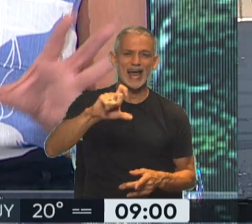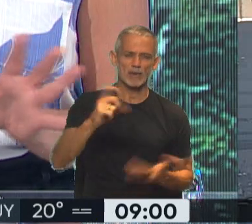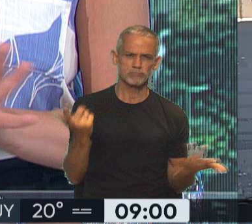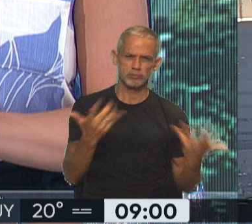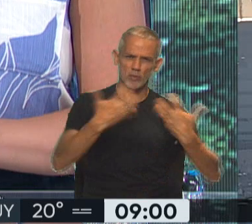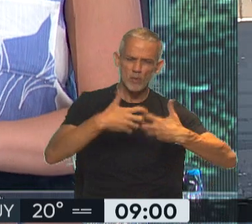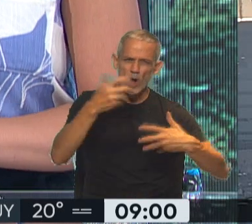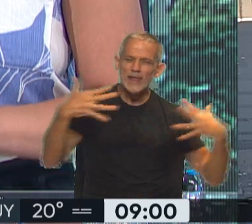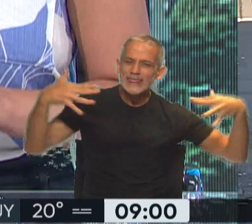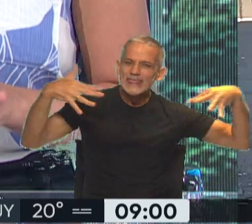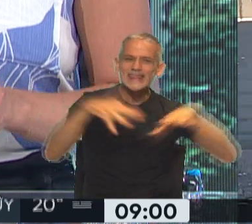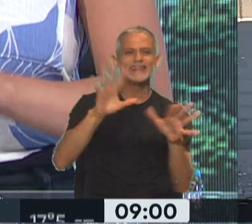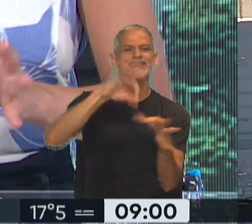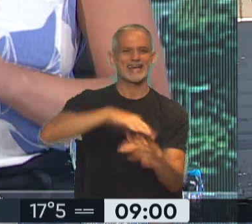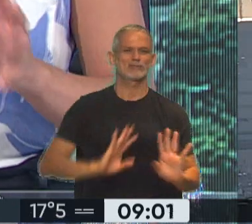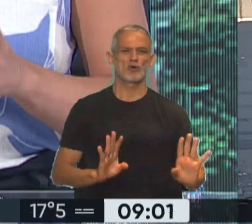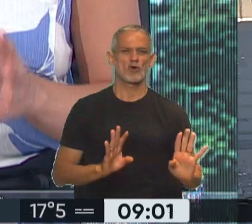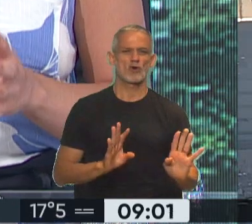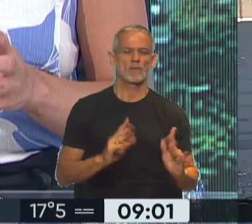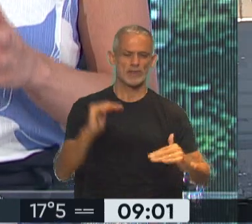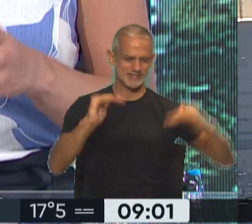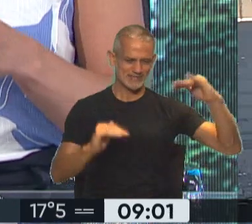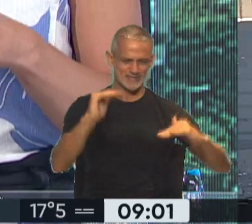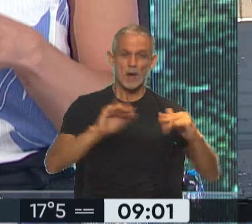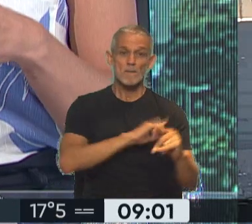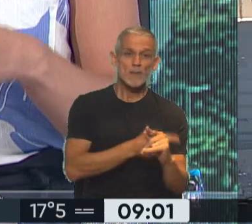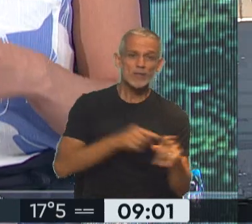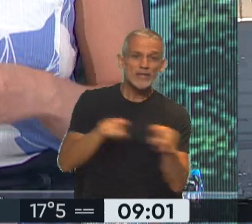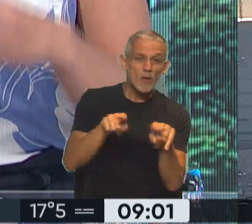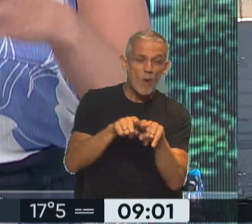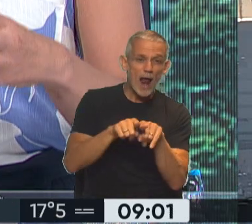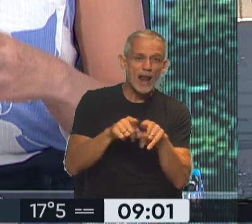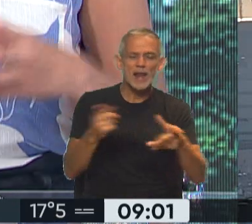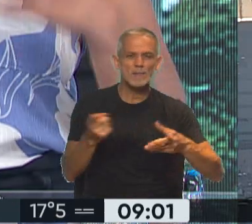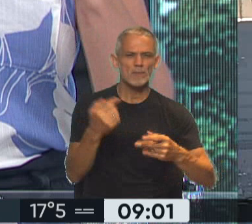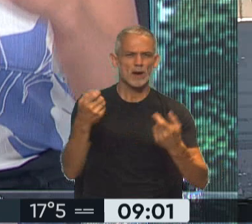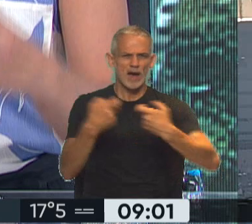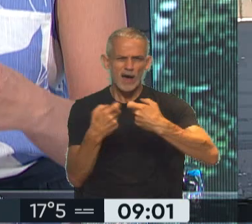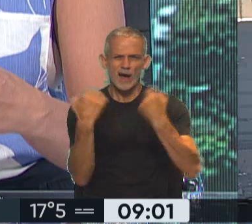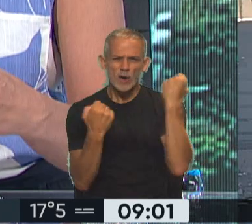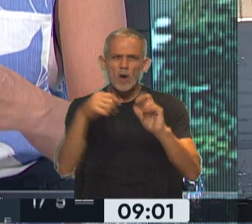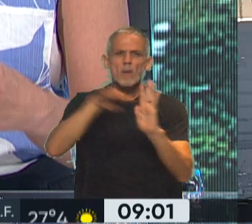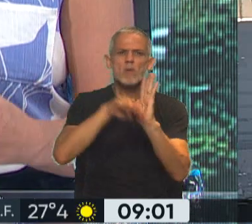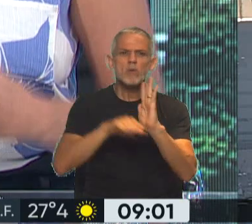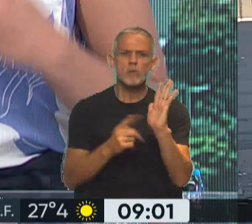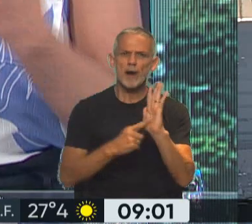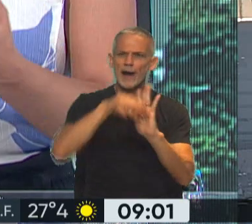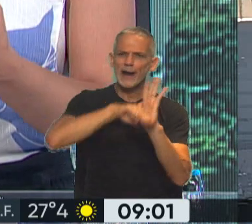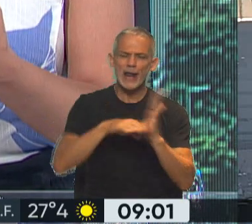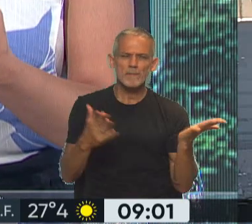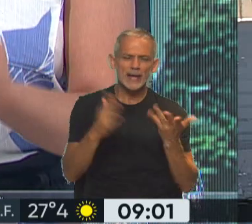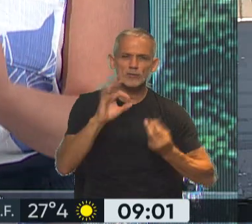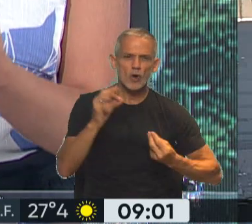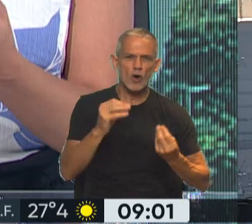de integración que no tiene el mismo poder que puede tener una organización económica con reglamento establecido o como